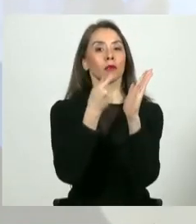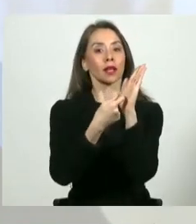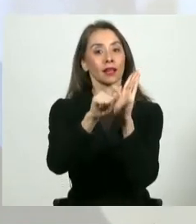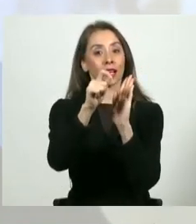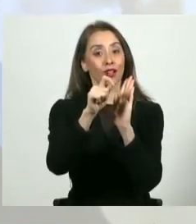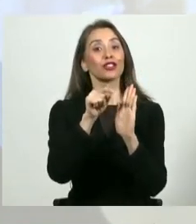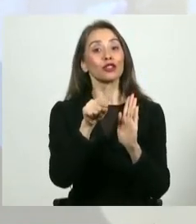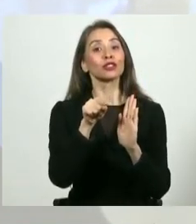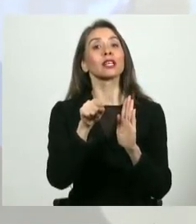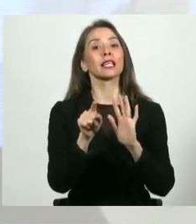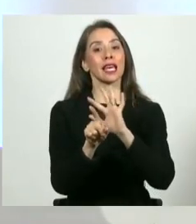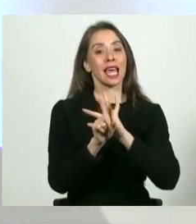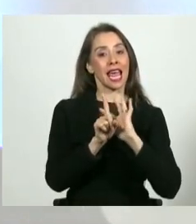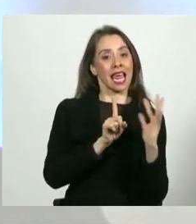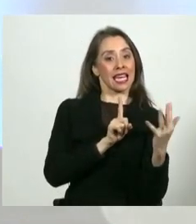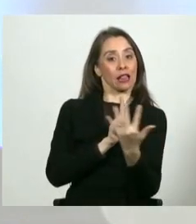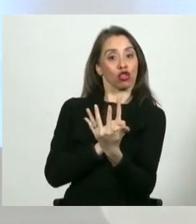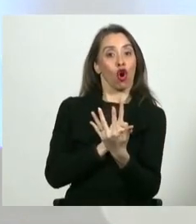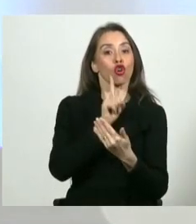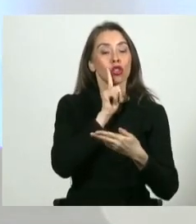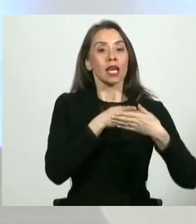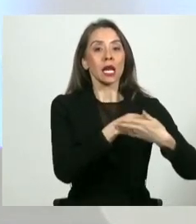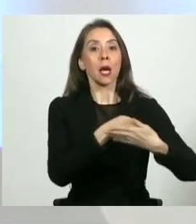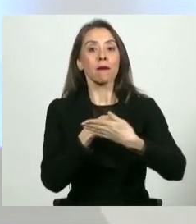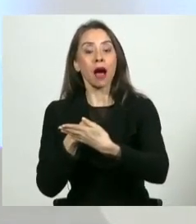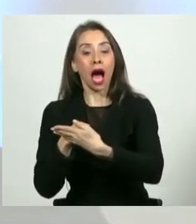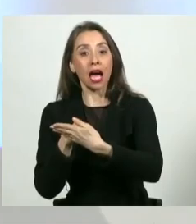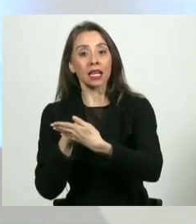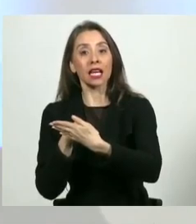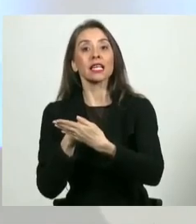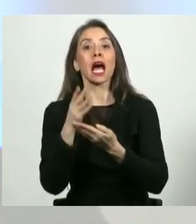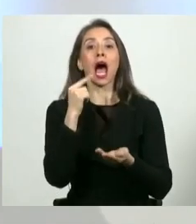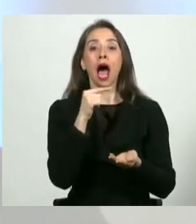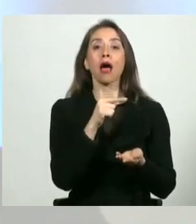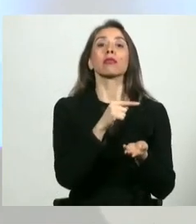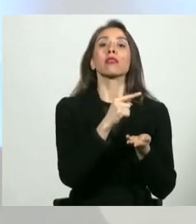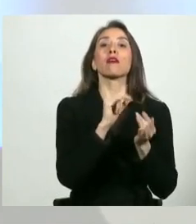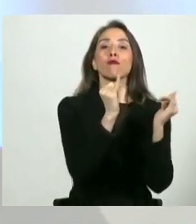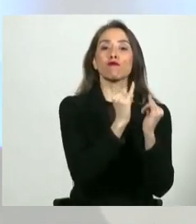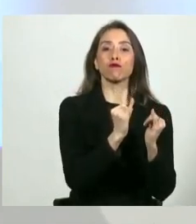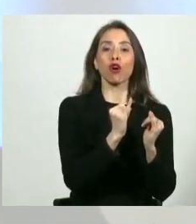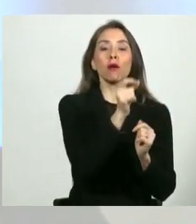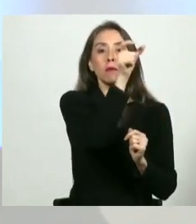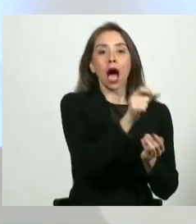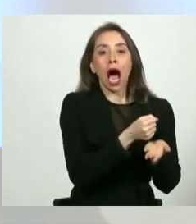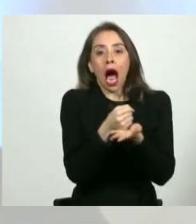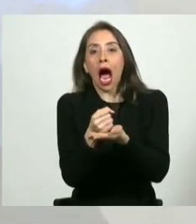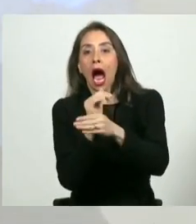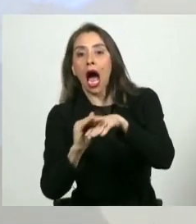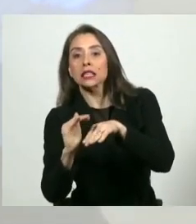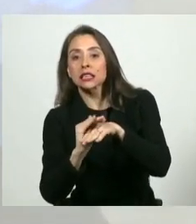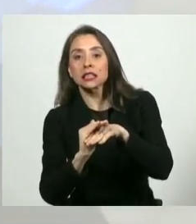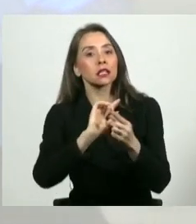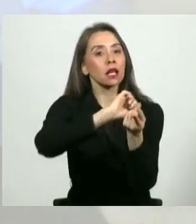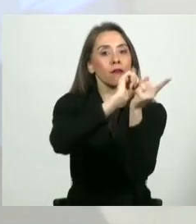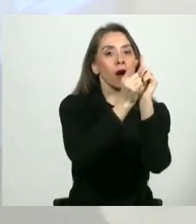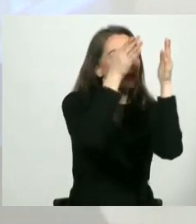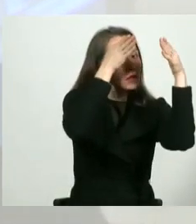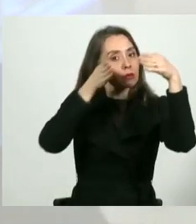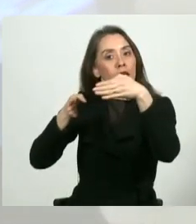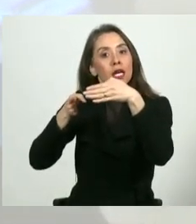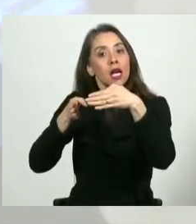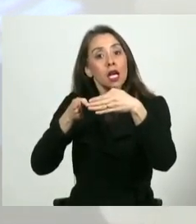de las barreras del entorno traslada el foco de atención desde el modelo asistencialista hacia un modelo social en el cual